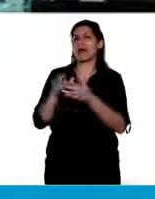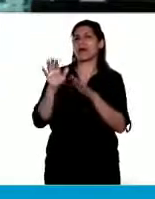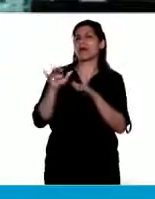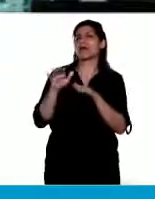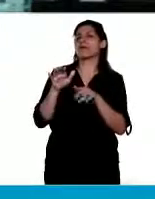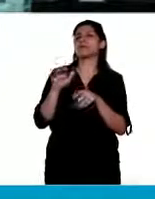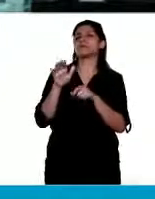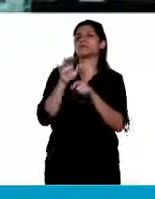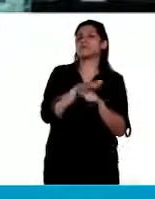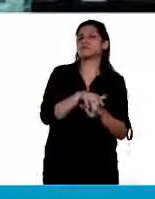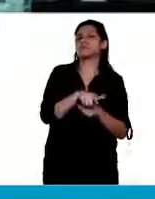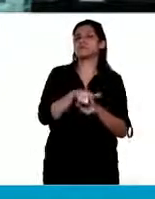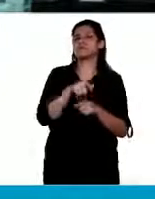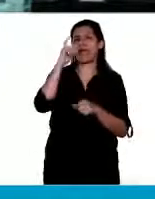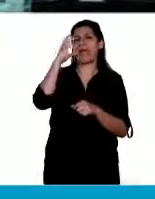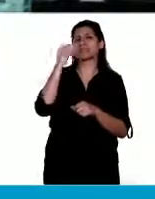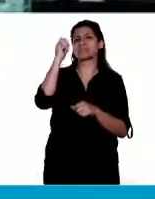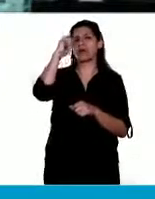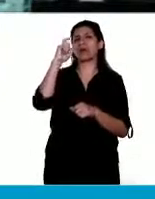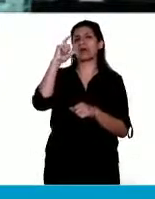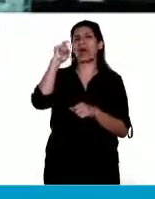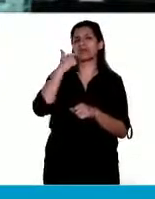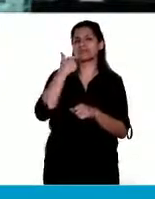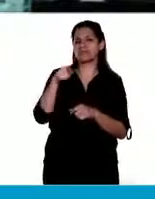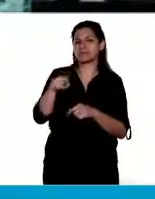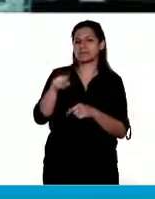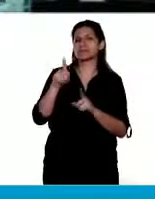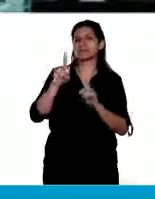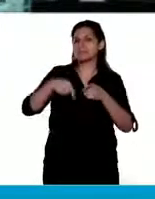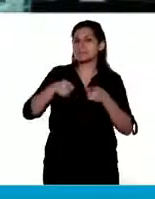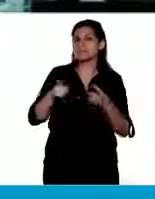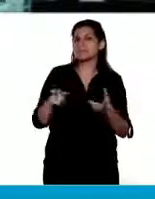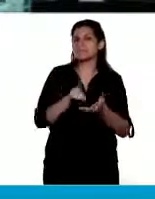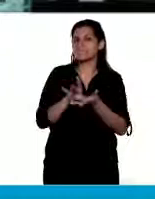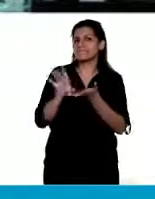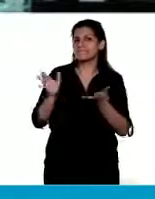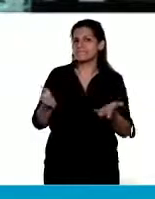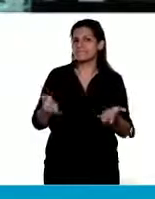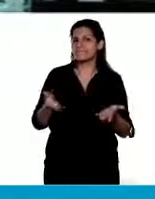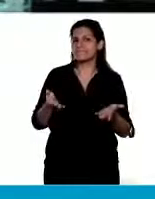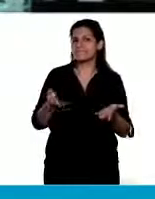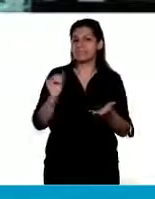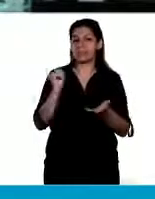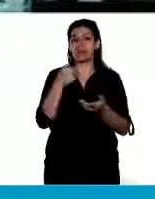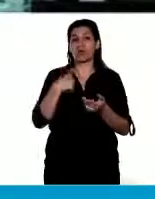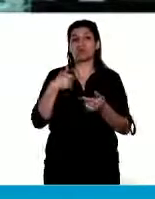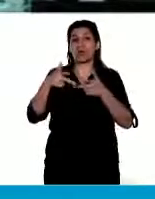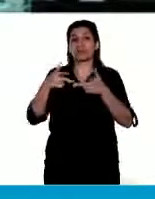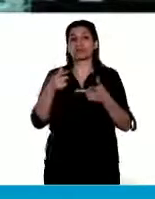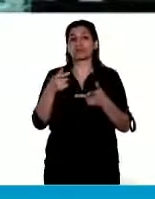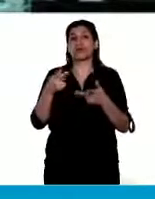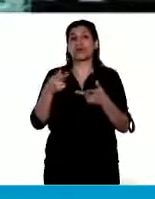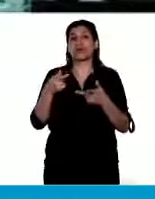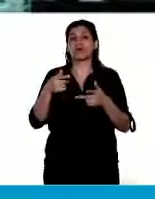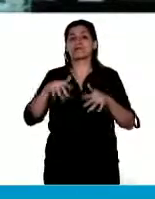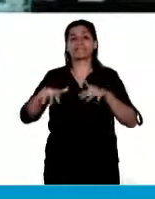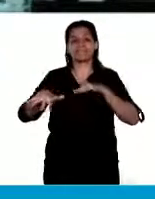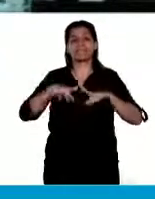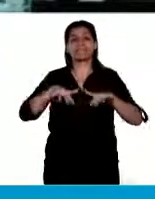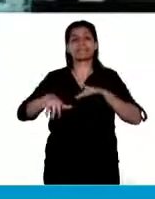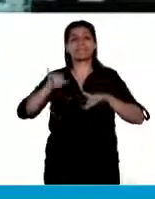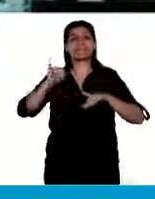Echecolás, porque, como muchas veces se dice, mejor que decir es hacer. Y